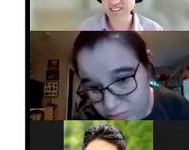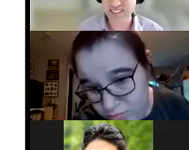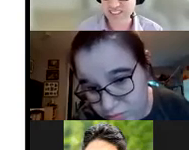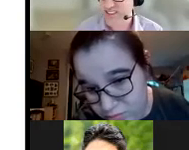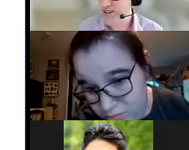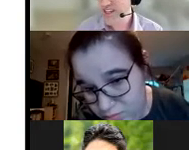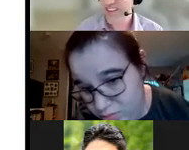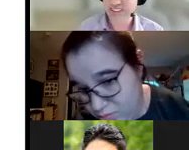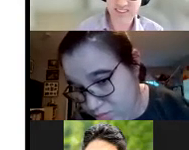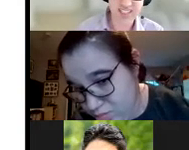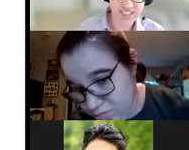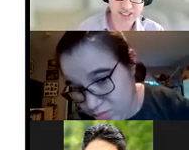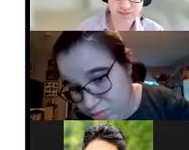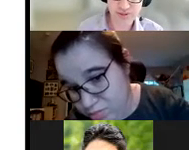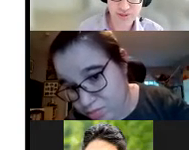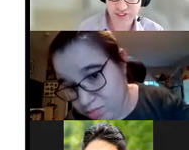director de servicio al cliente